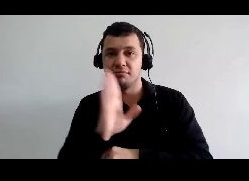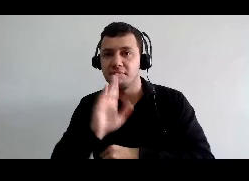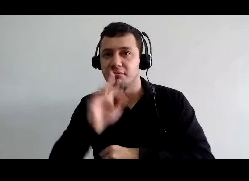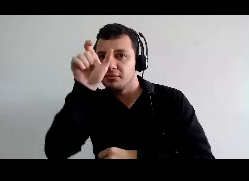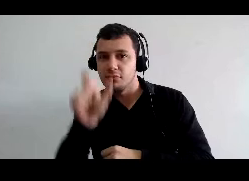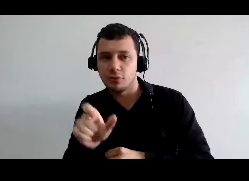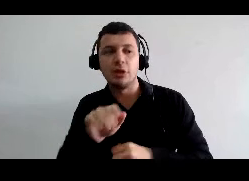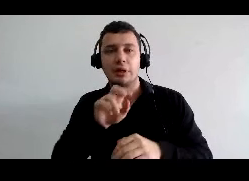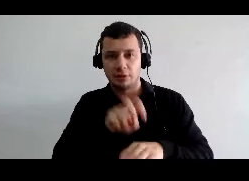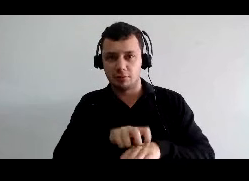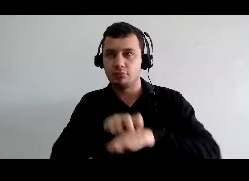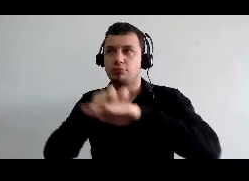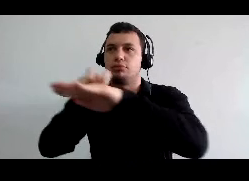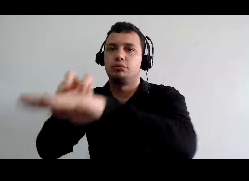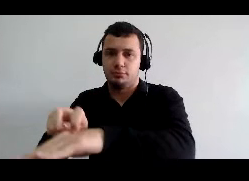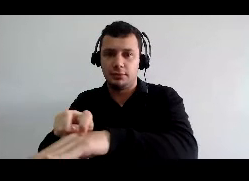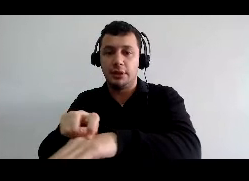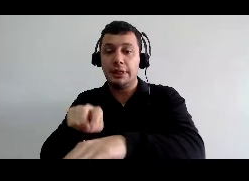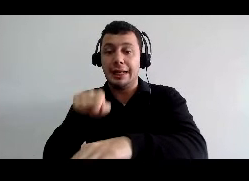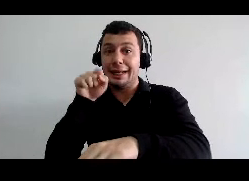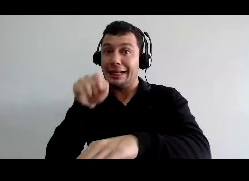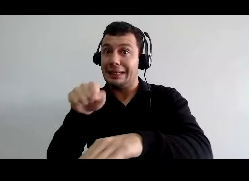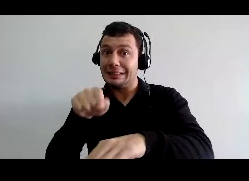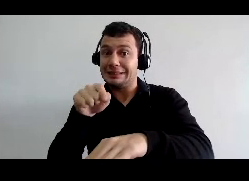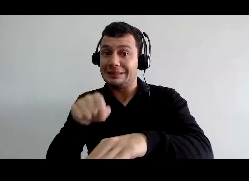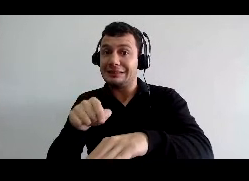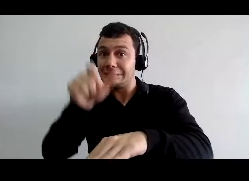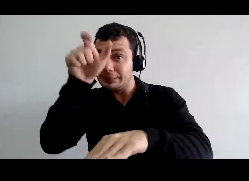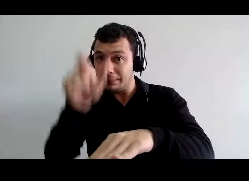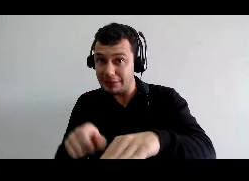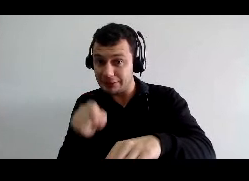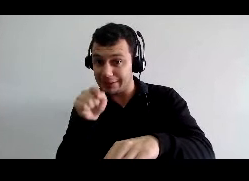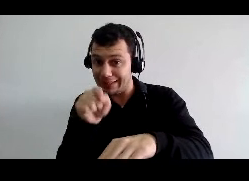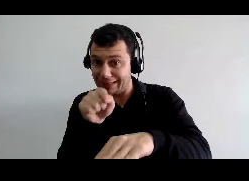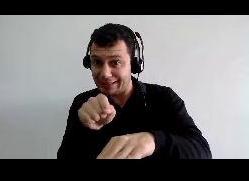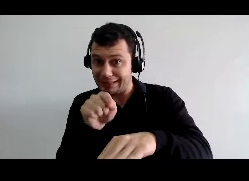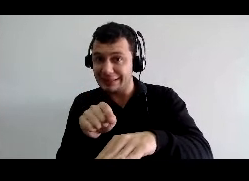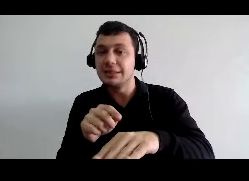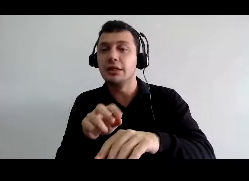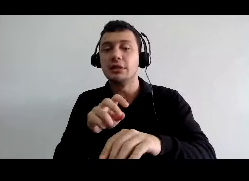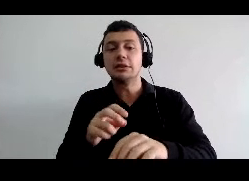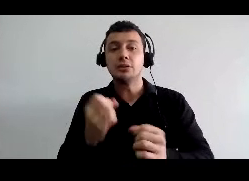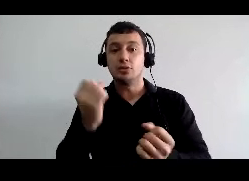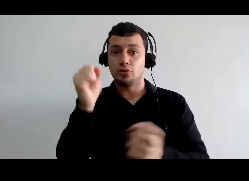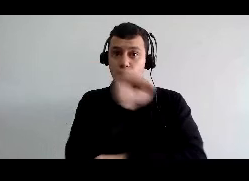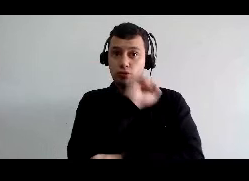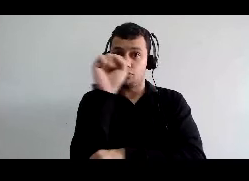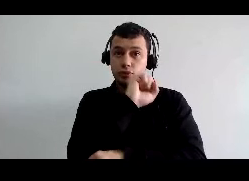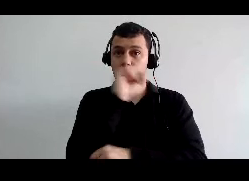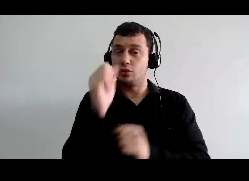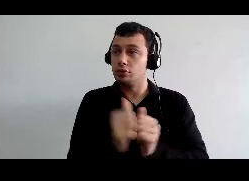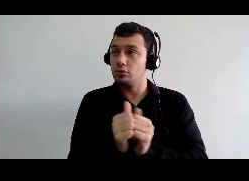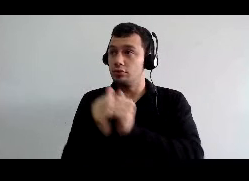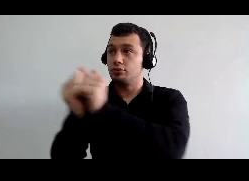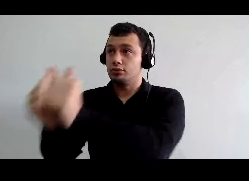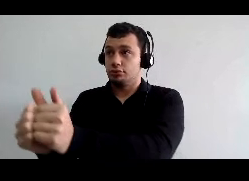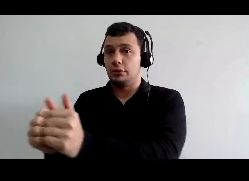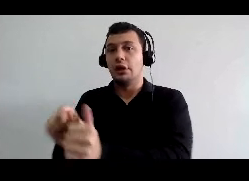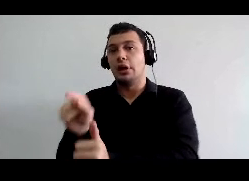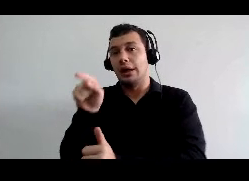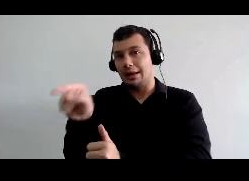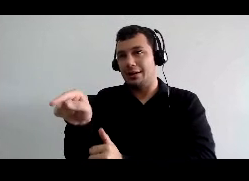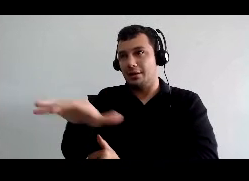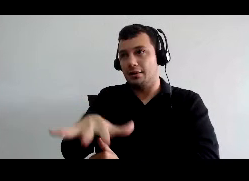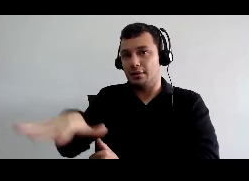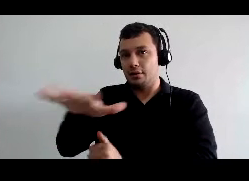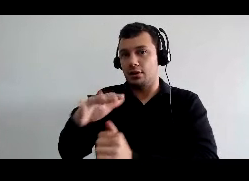sitio específico. No deben ingresar esas personas que van a trasladar al paciente hasta el área donde están el resto de pacientes hospitalizados.